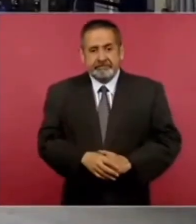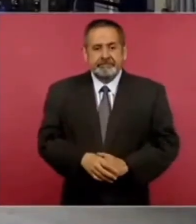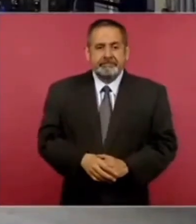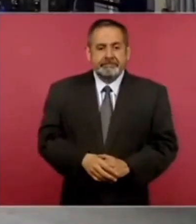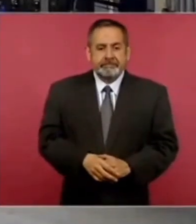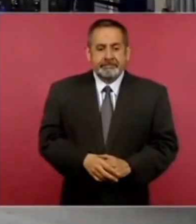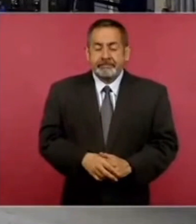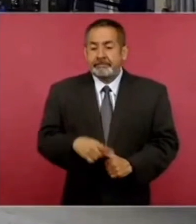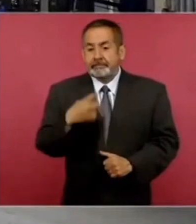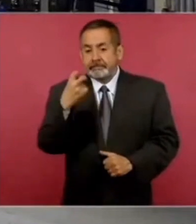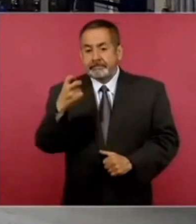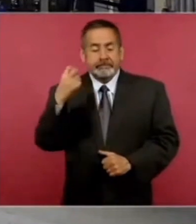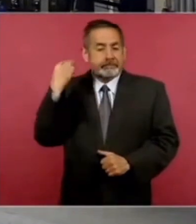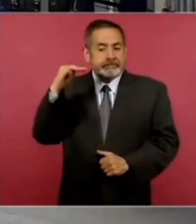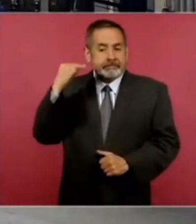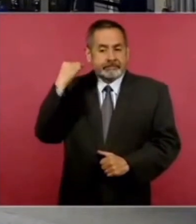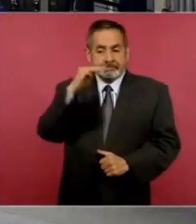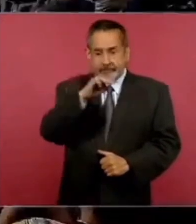Este es Michoacán.